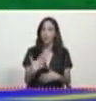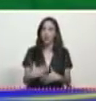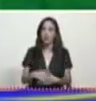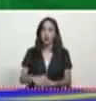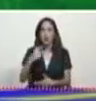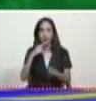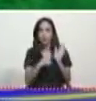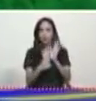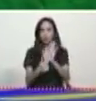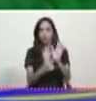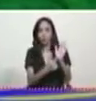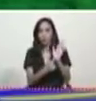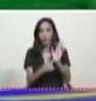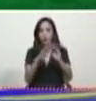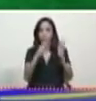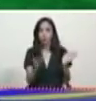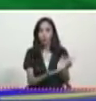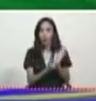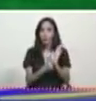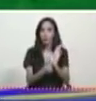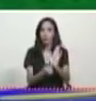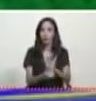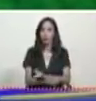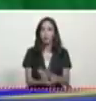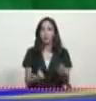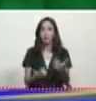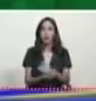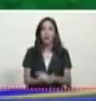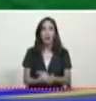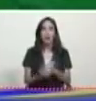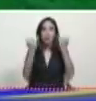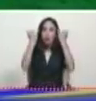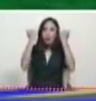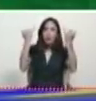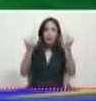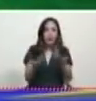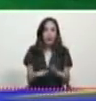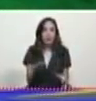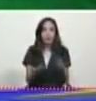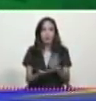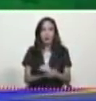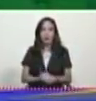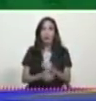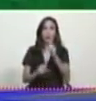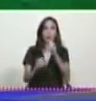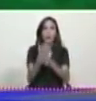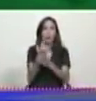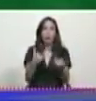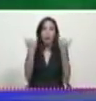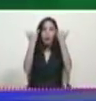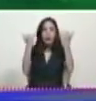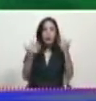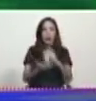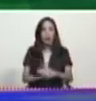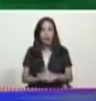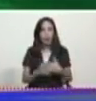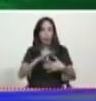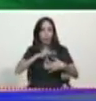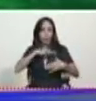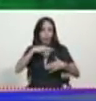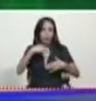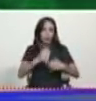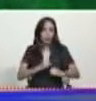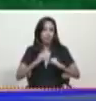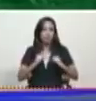al mundo. La marca país tiene como base la fuerza espiritual, la